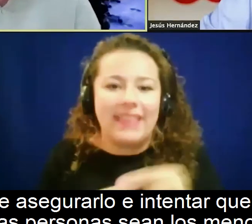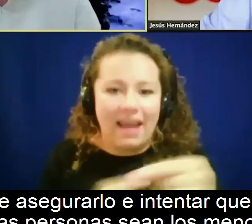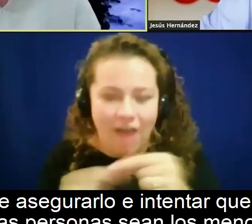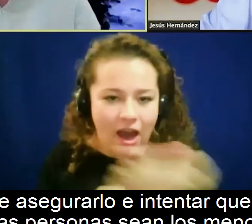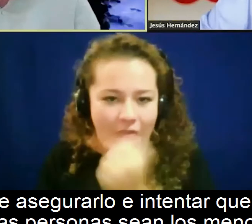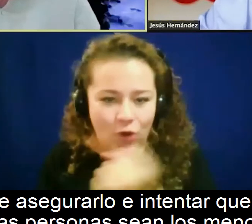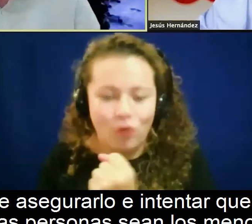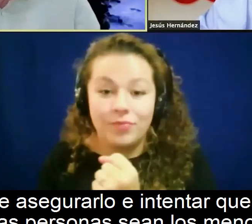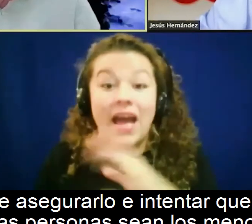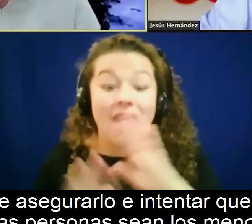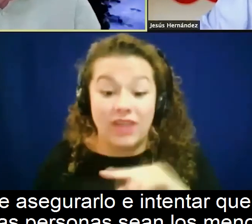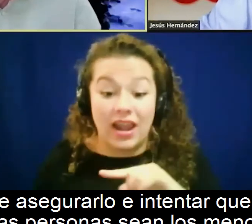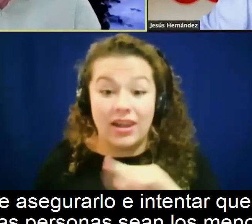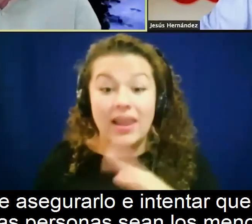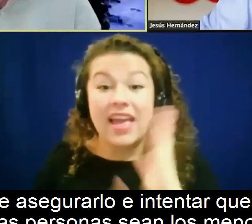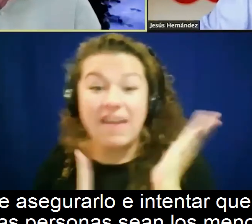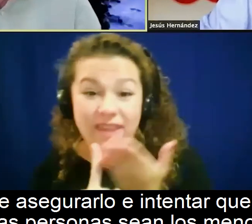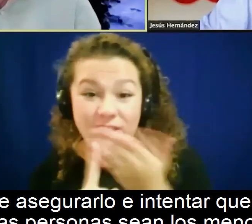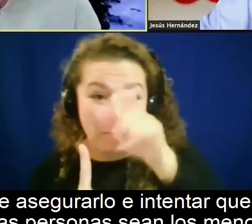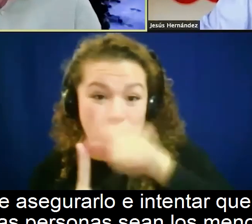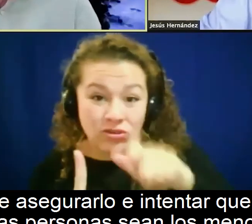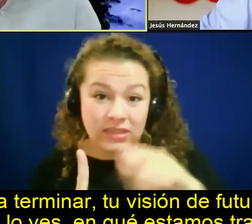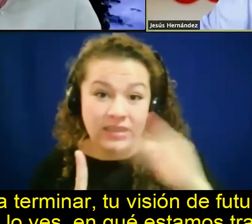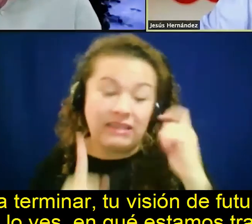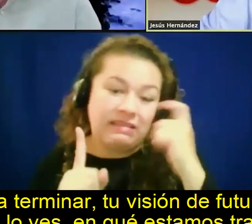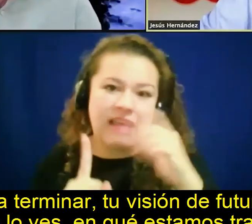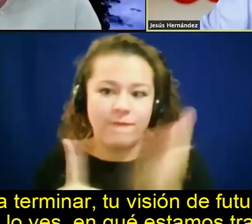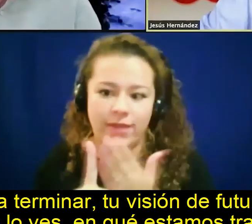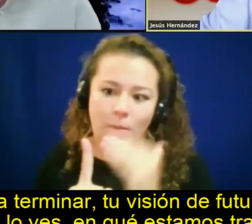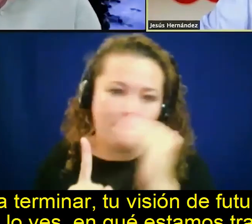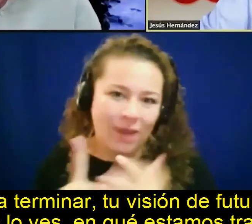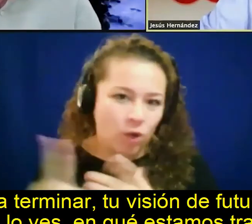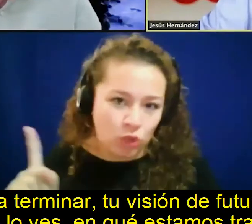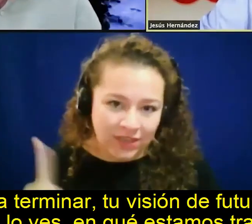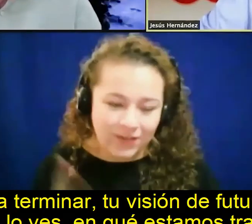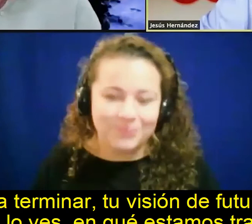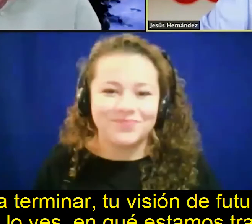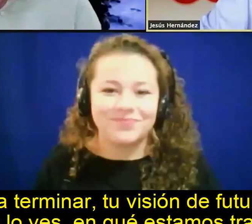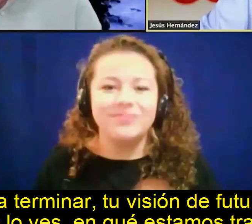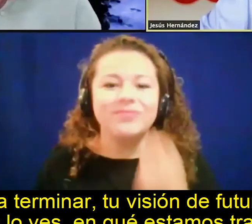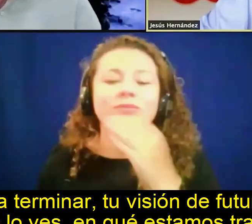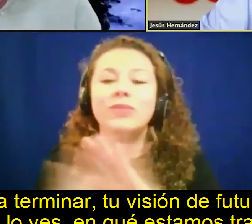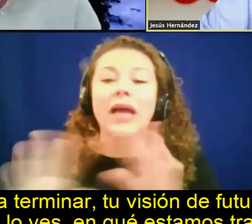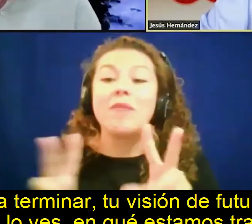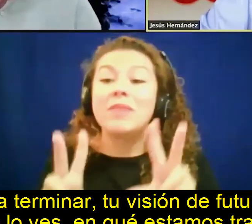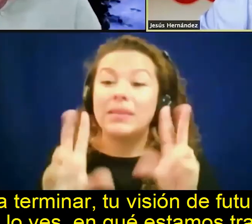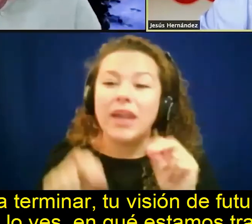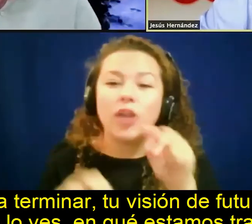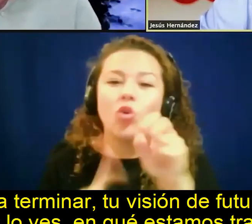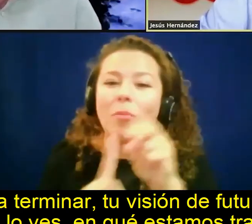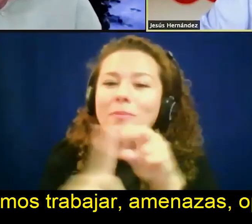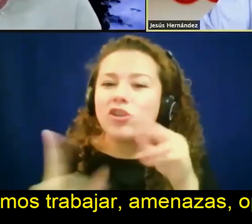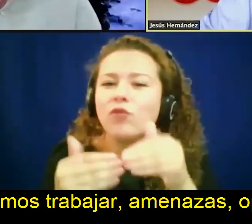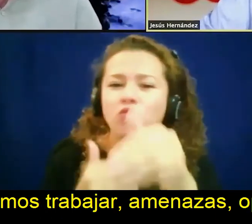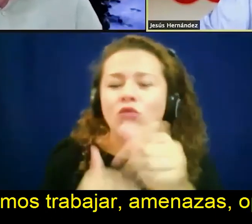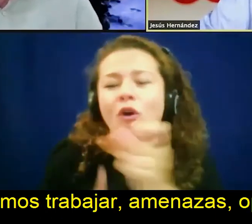personas sean los menos posibles. Oye, Alejandro, y para terminar, tu visión de futuro, ¿qué nos viene? ¿Cómo lo